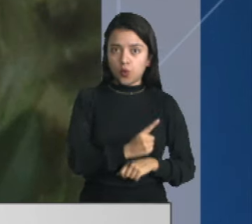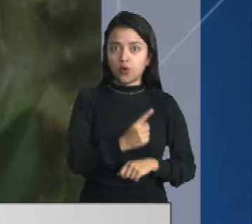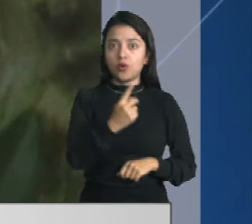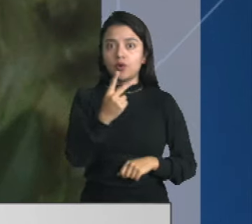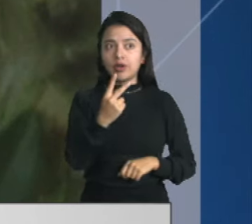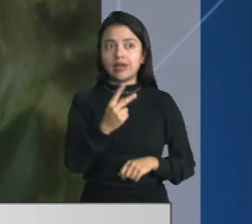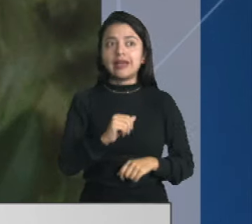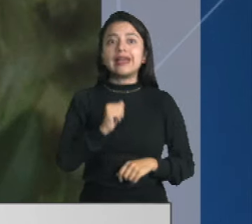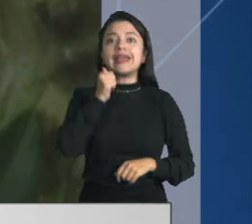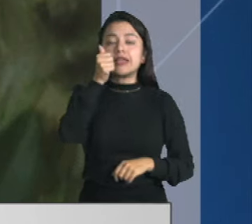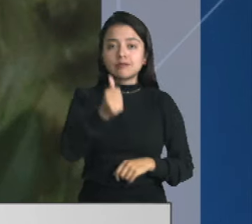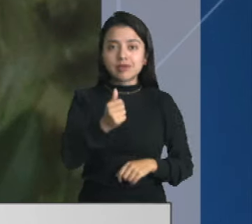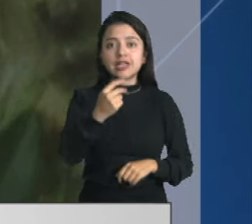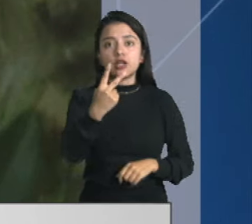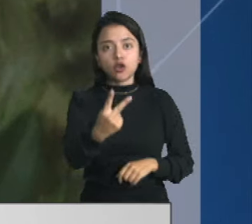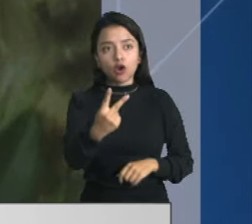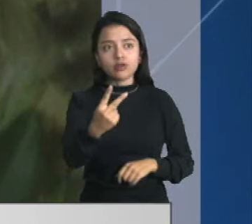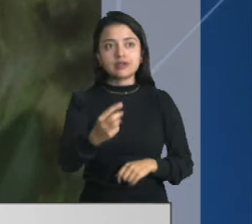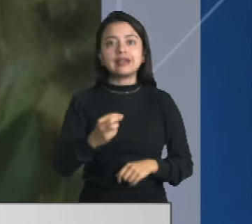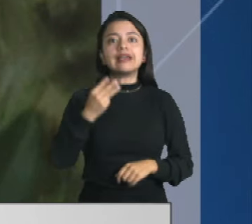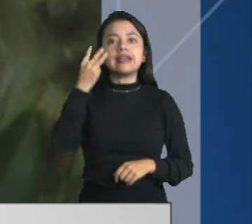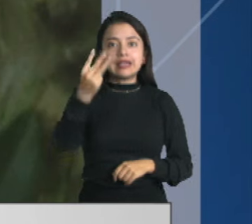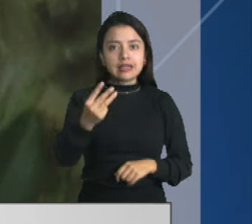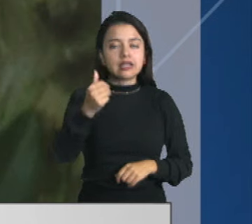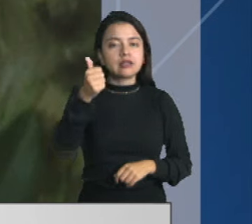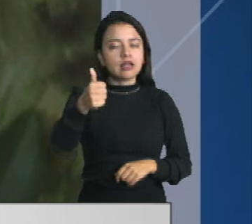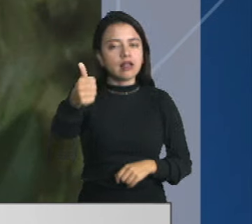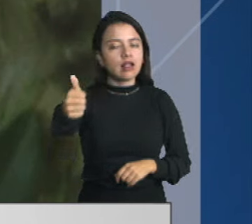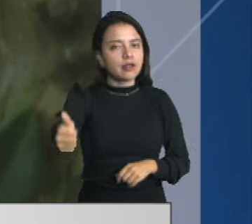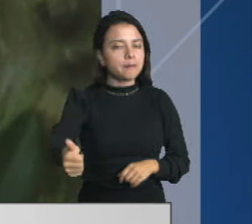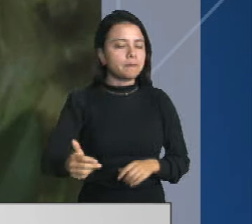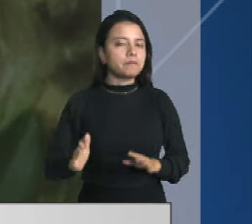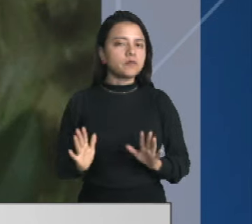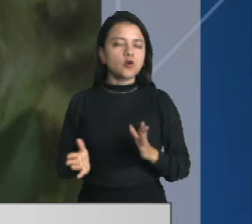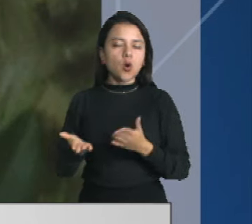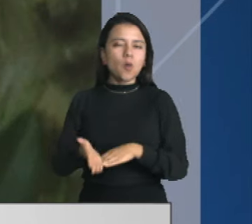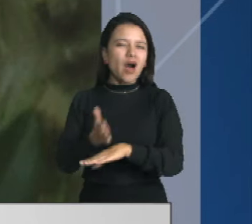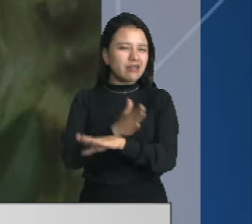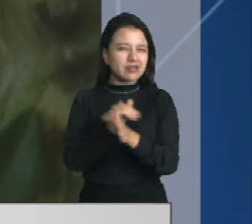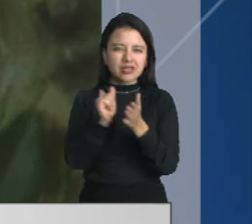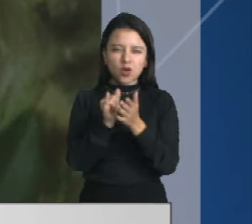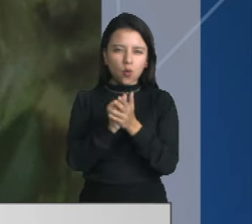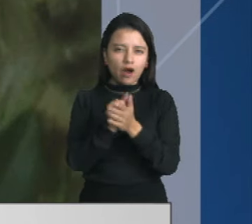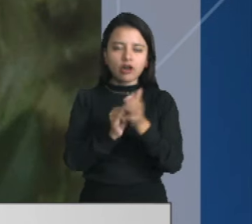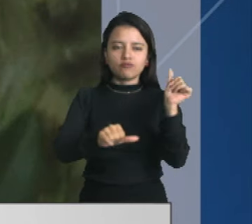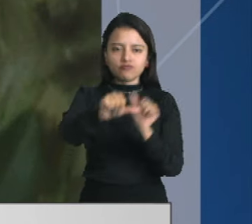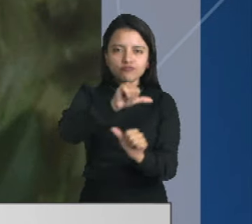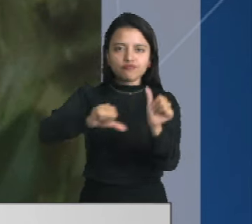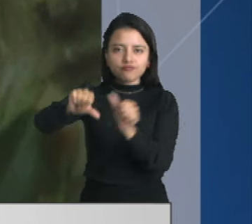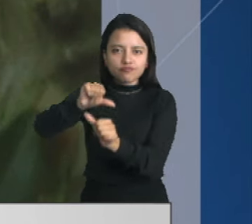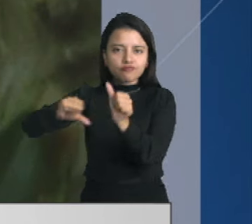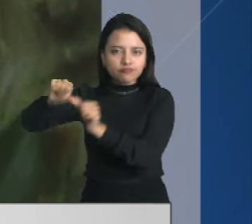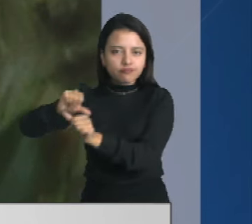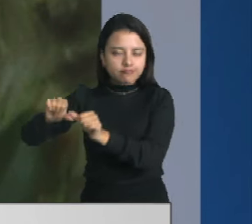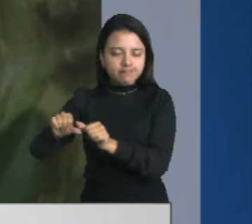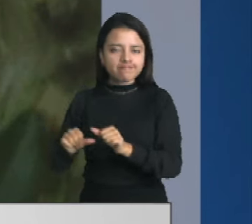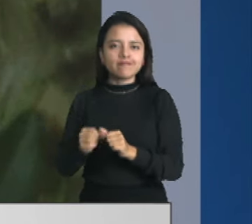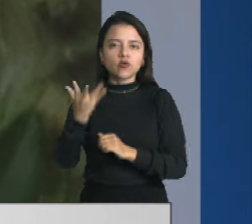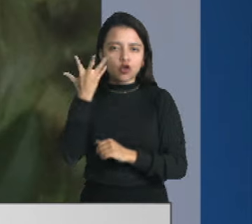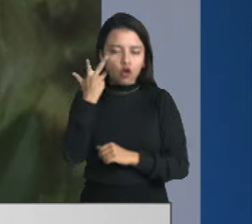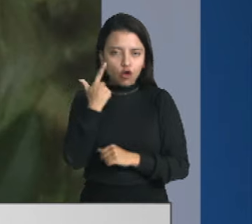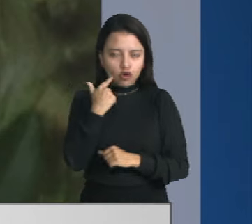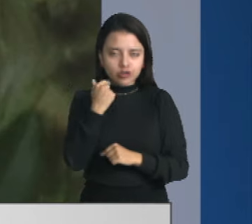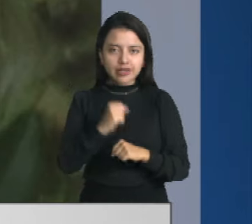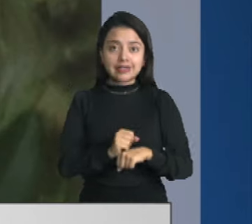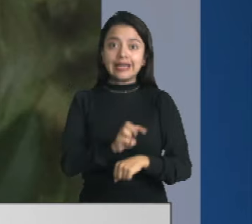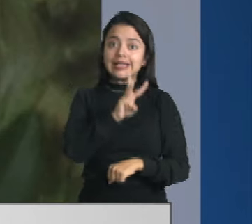2 el 30 de septiembre, y así continuará como se venía manejando, les repito, meses atrás, racionamiento diario de